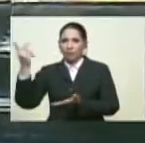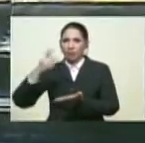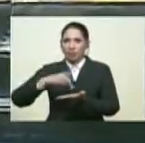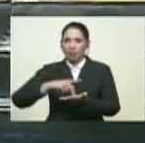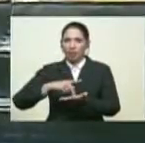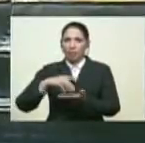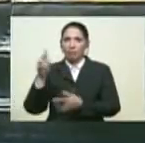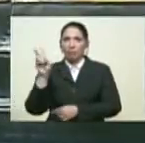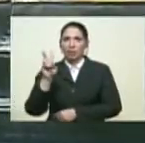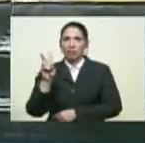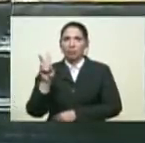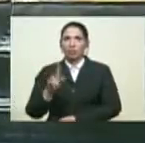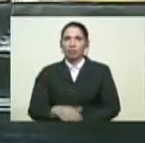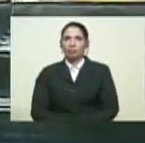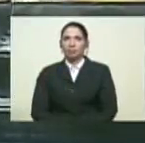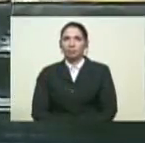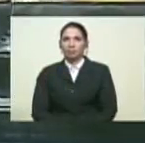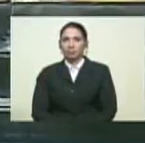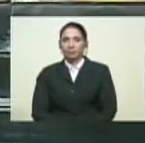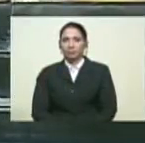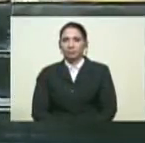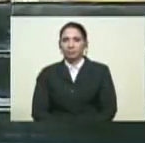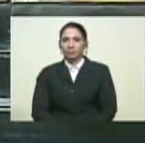de un lugar.